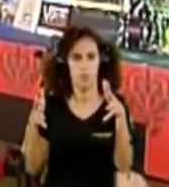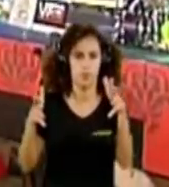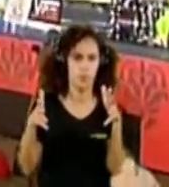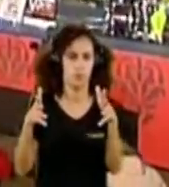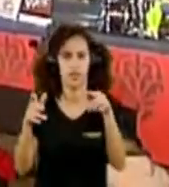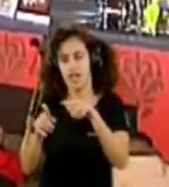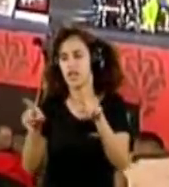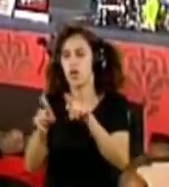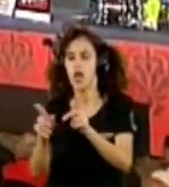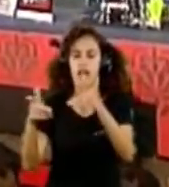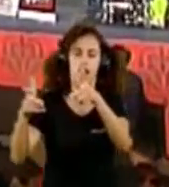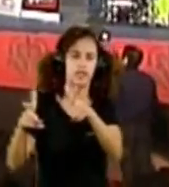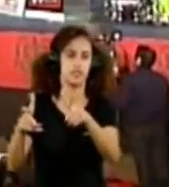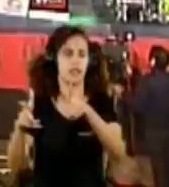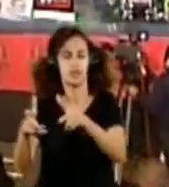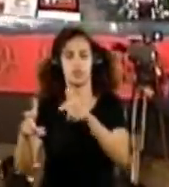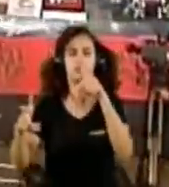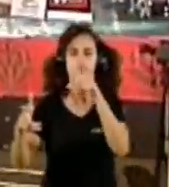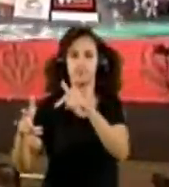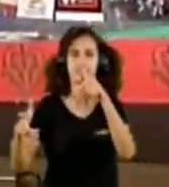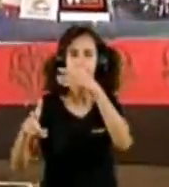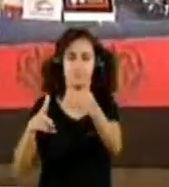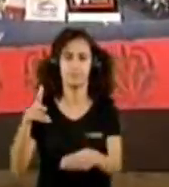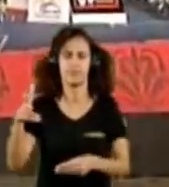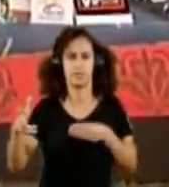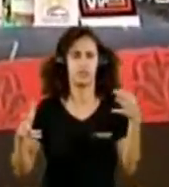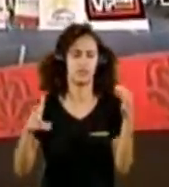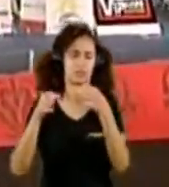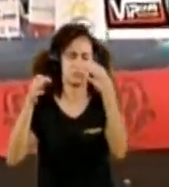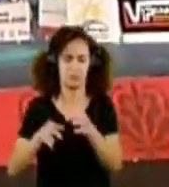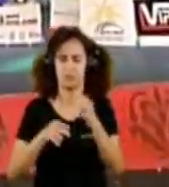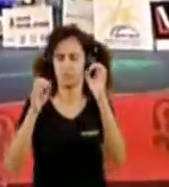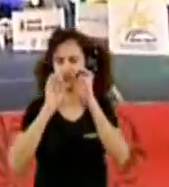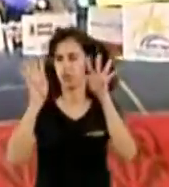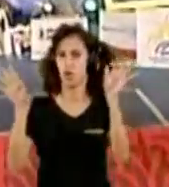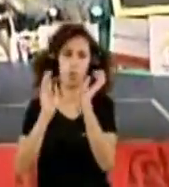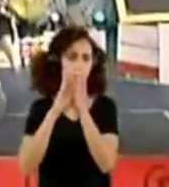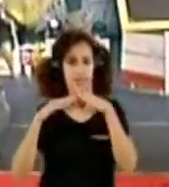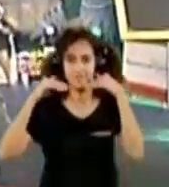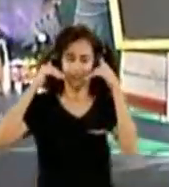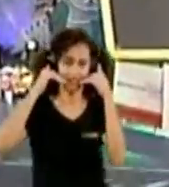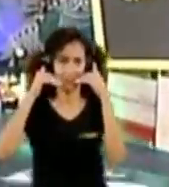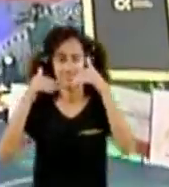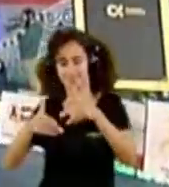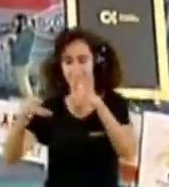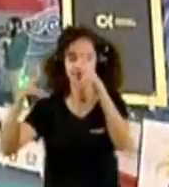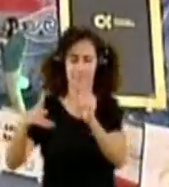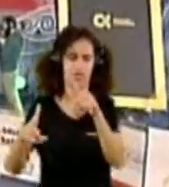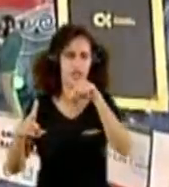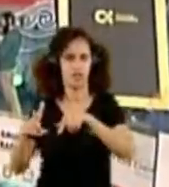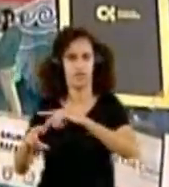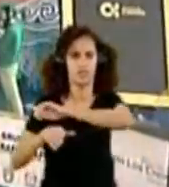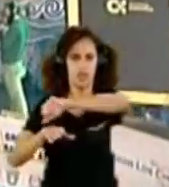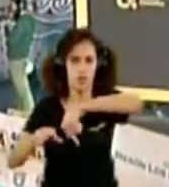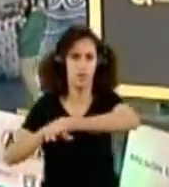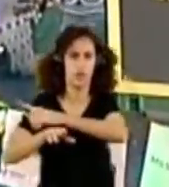Dakarí. En ella yo ando como el suizo llorando a Madrid. En ella pasamos más tiempo que con